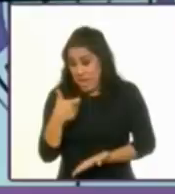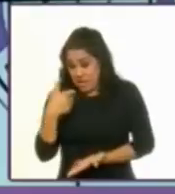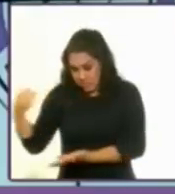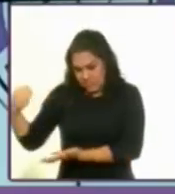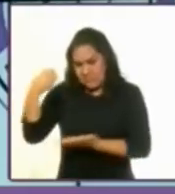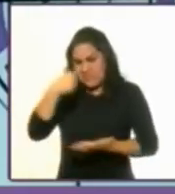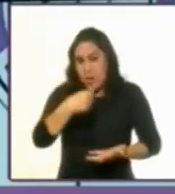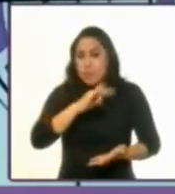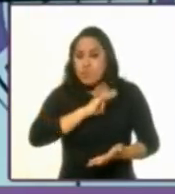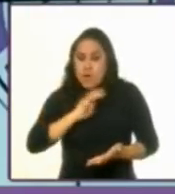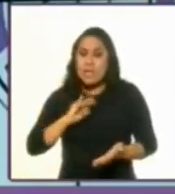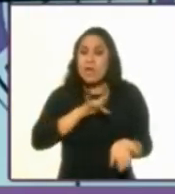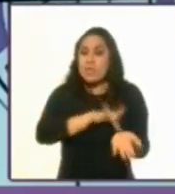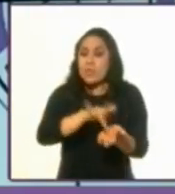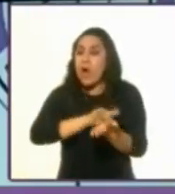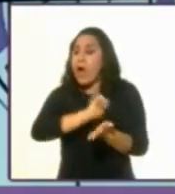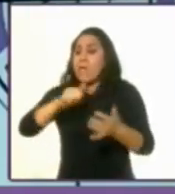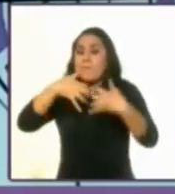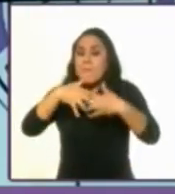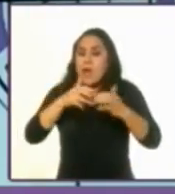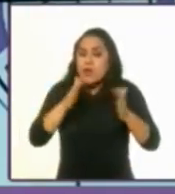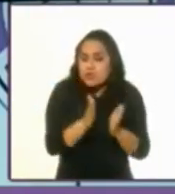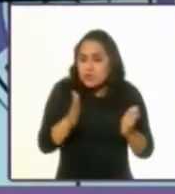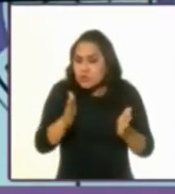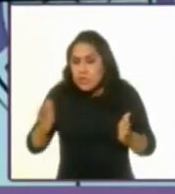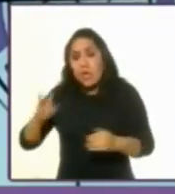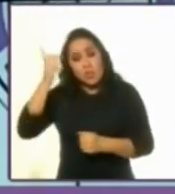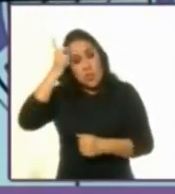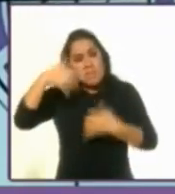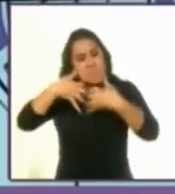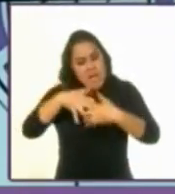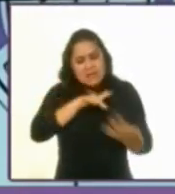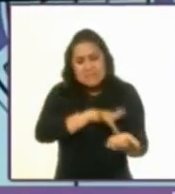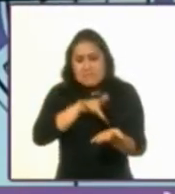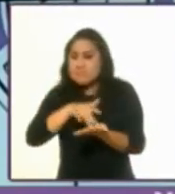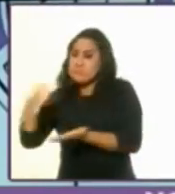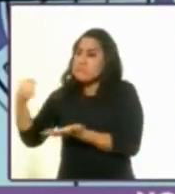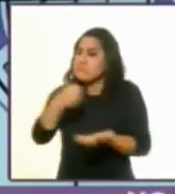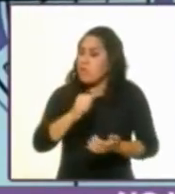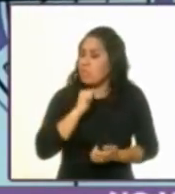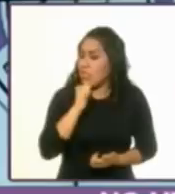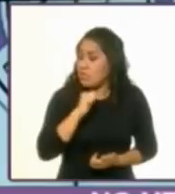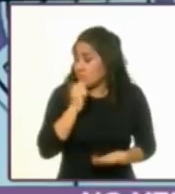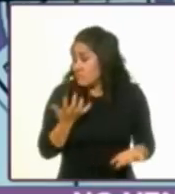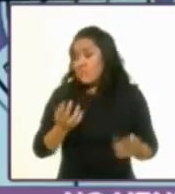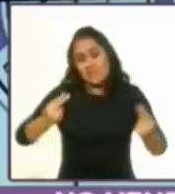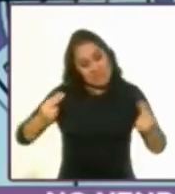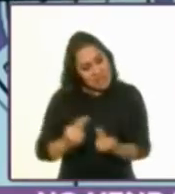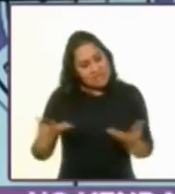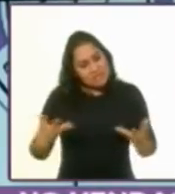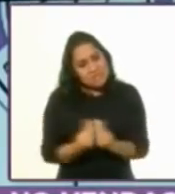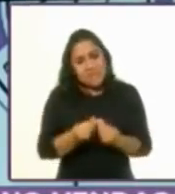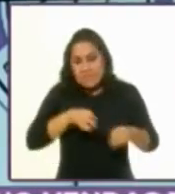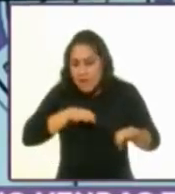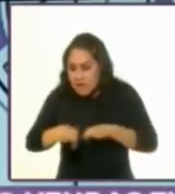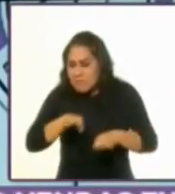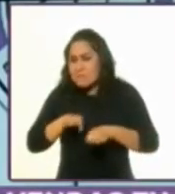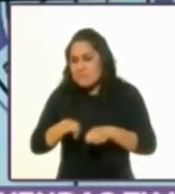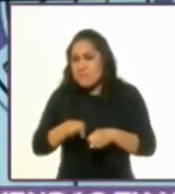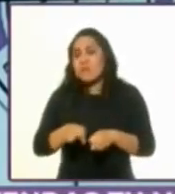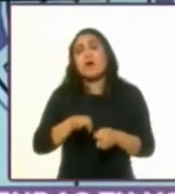microempresas y apoyar a los empresarios y ese recurso no llega necesitamos trabajar e